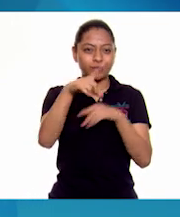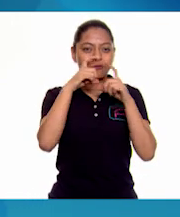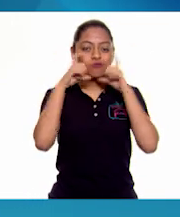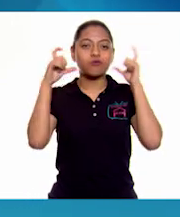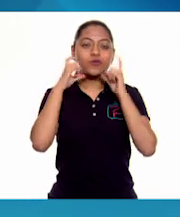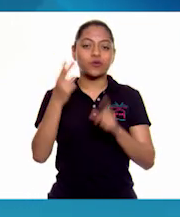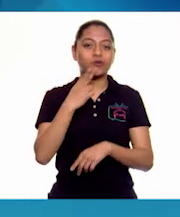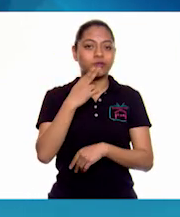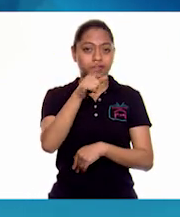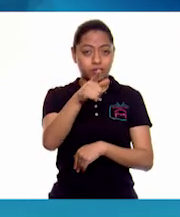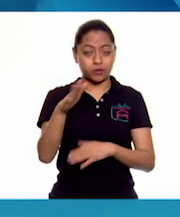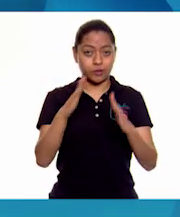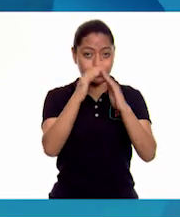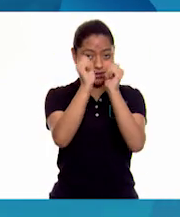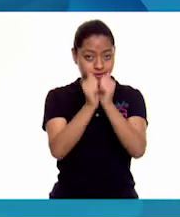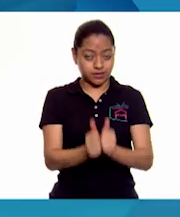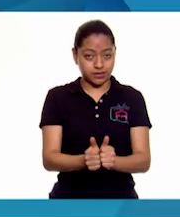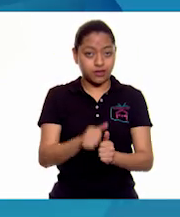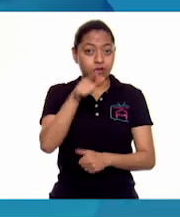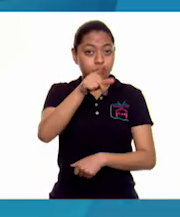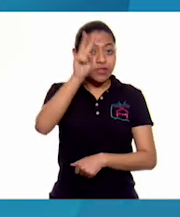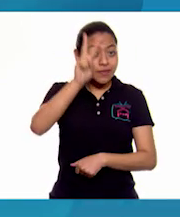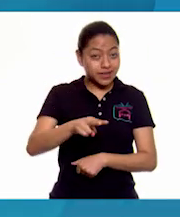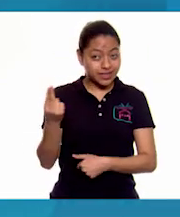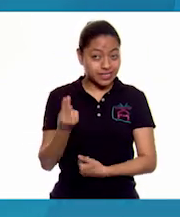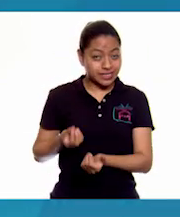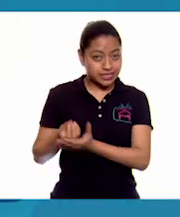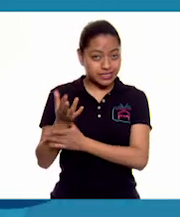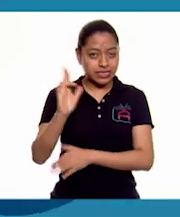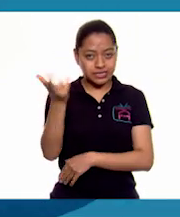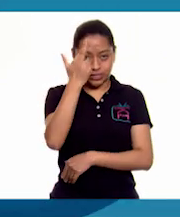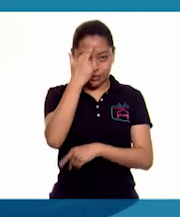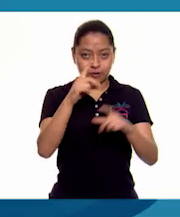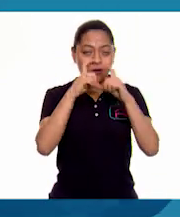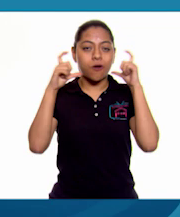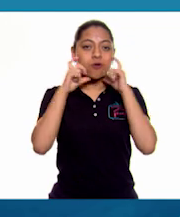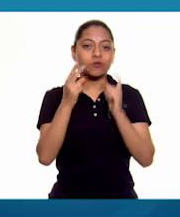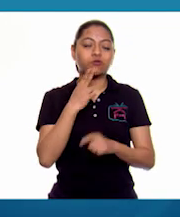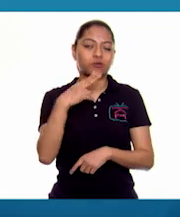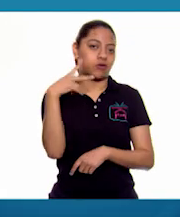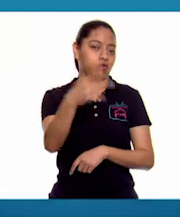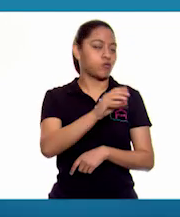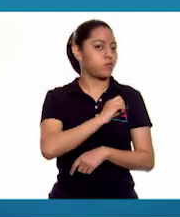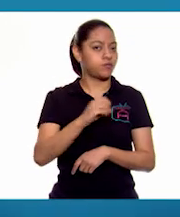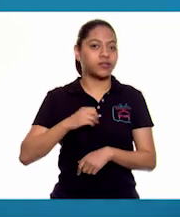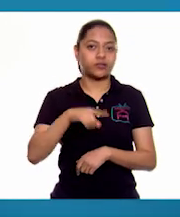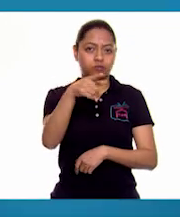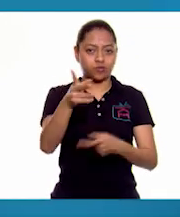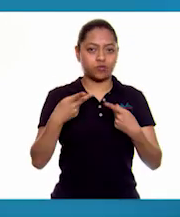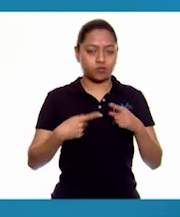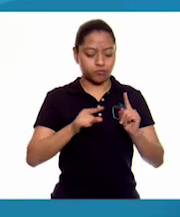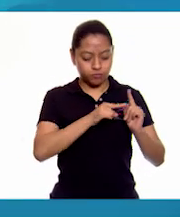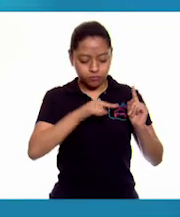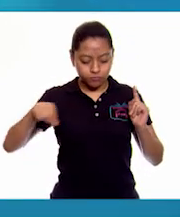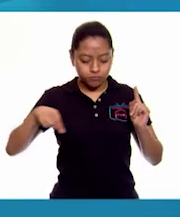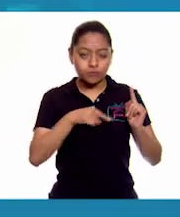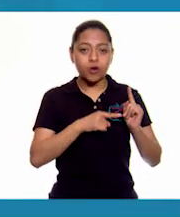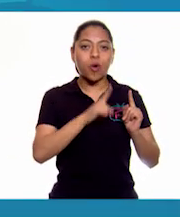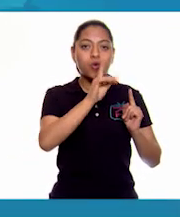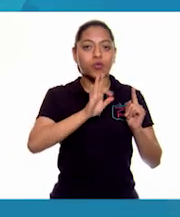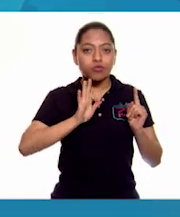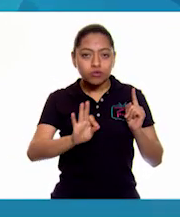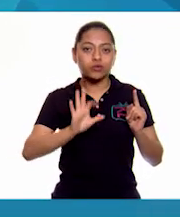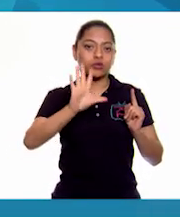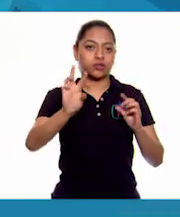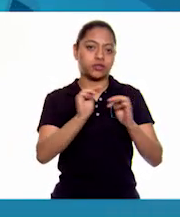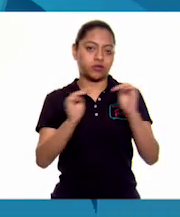Utiliza cubrebocas. No salgas de casa. Si tienes que hacerlo, recuerda que es obligatorio utilizarlo. Mantén una distancia mínima de un metro